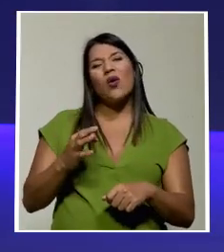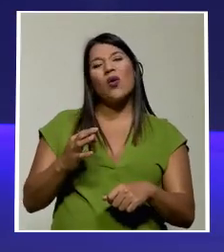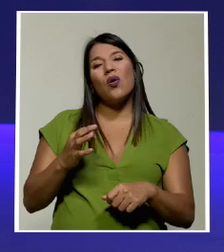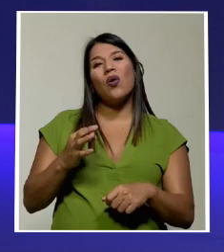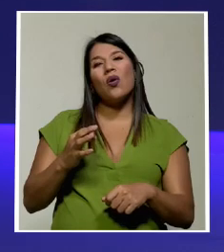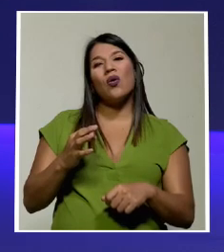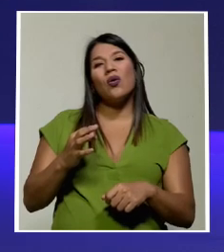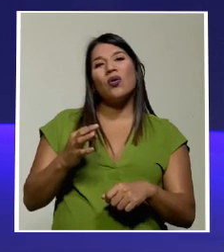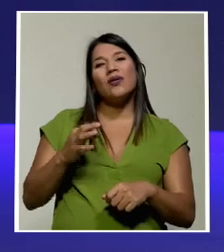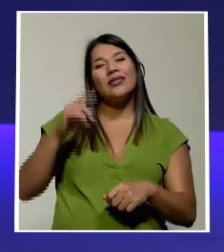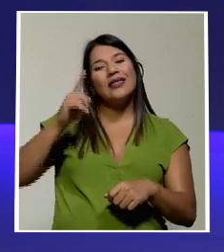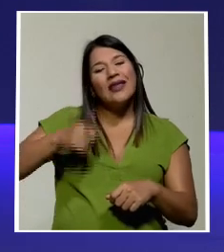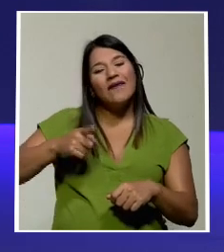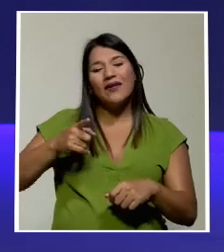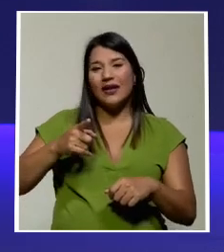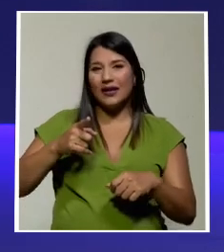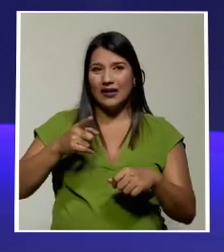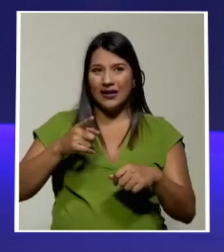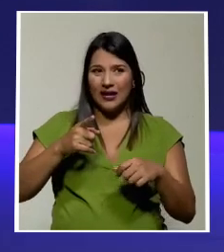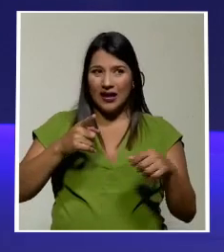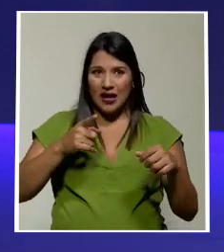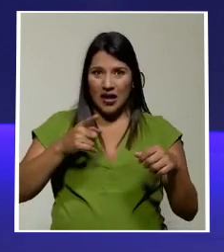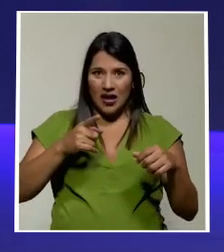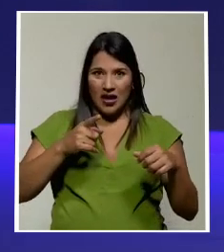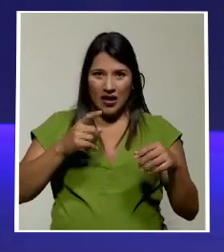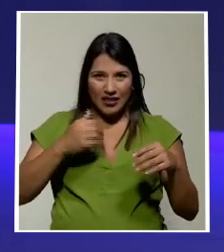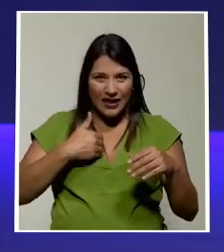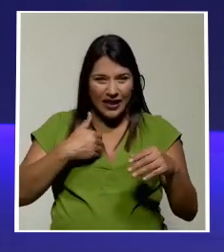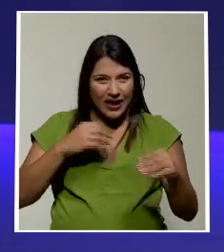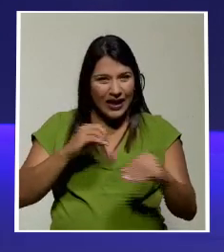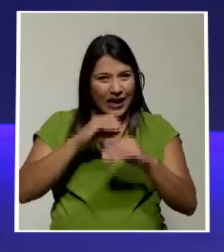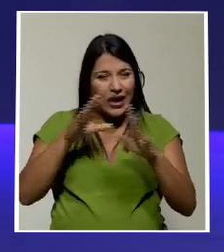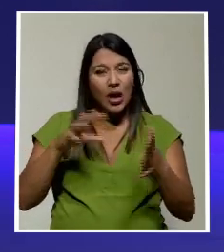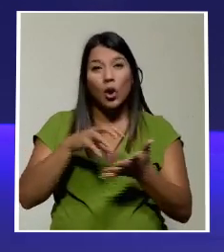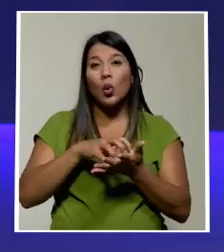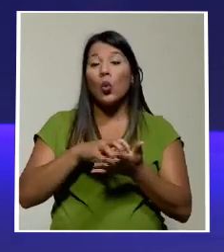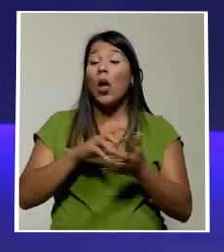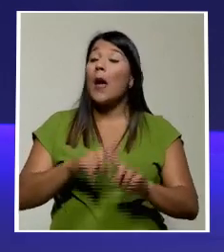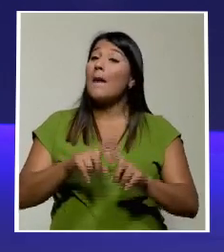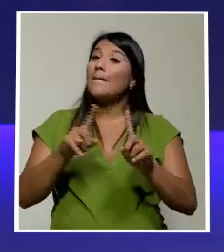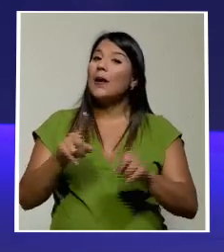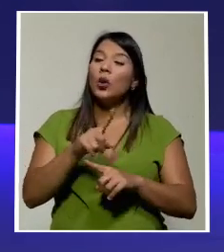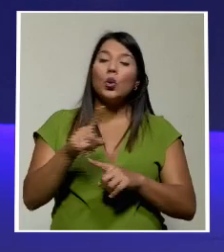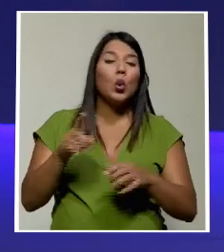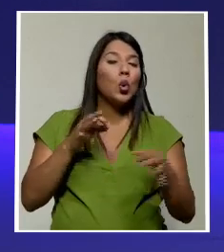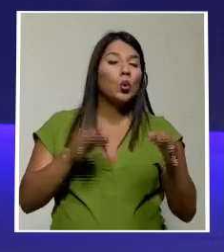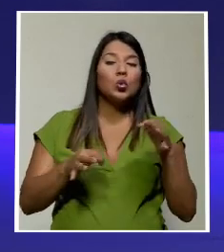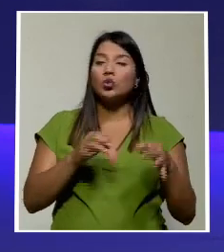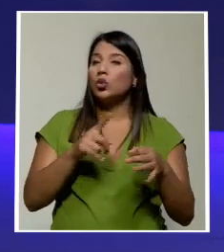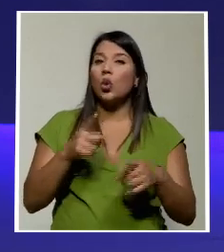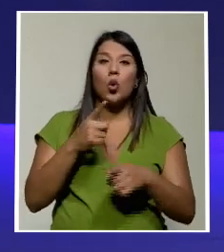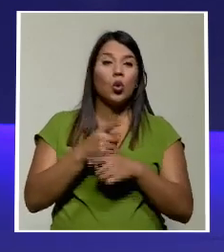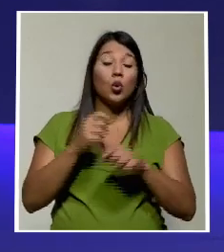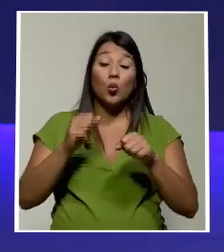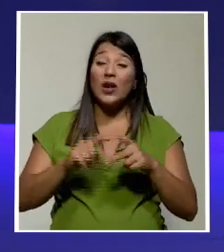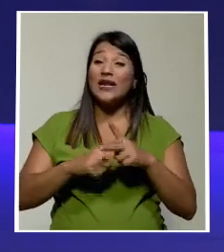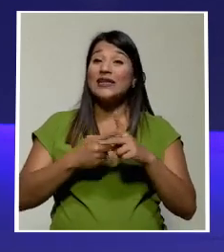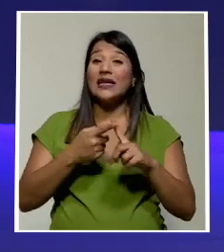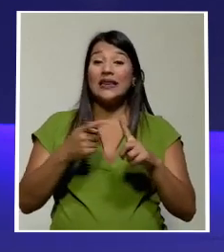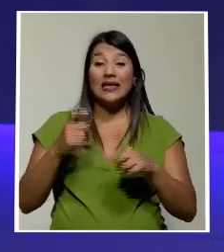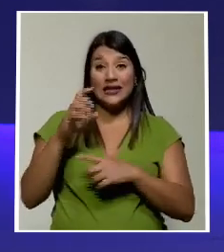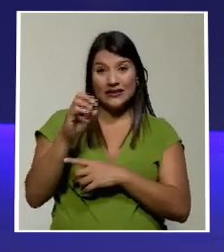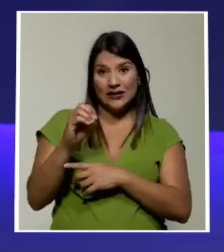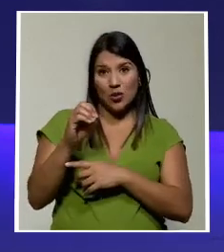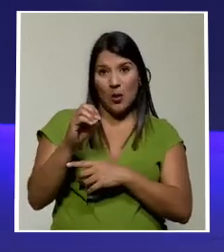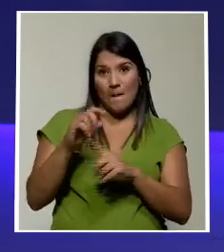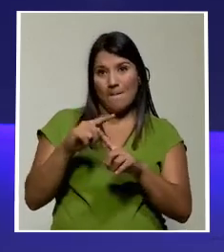que se aclaren estos aspectos, pero no se vale o no es prudente iniciar de cero, menos en el contexto en el